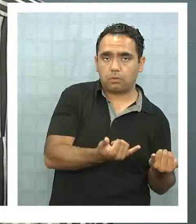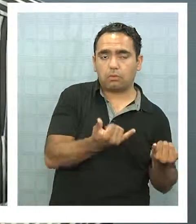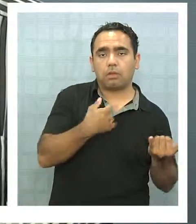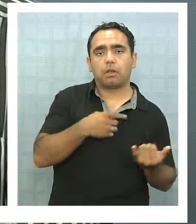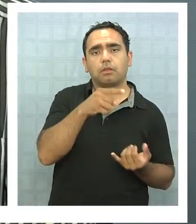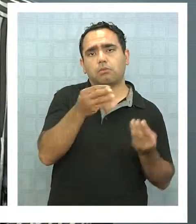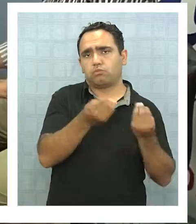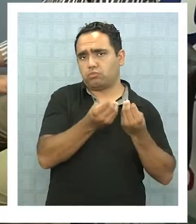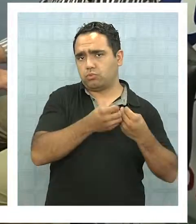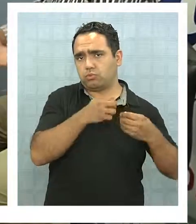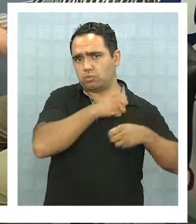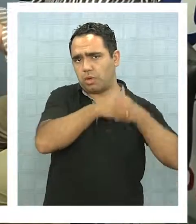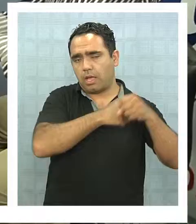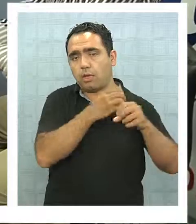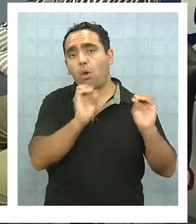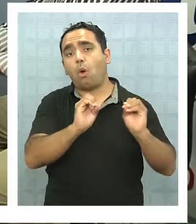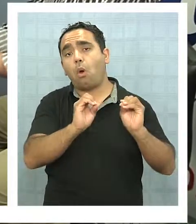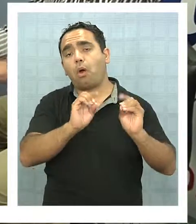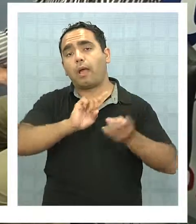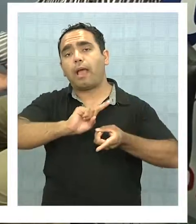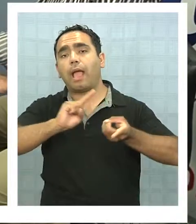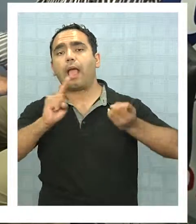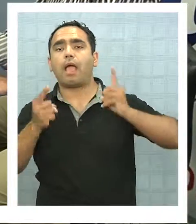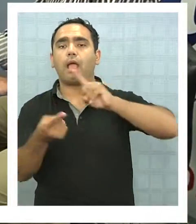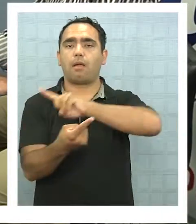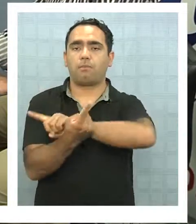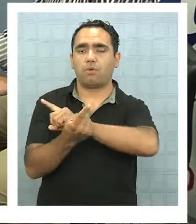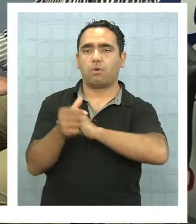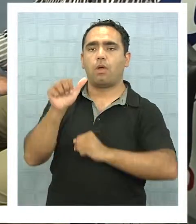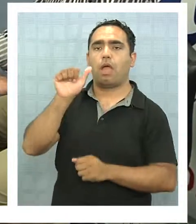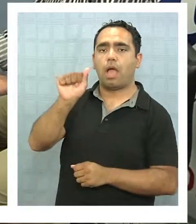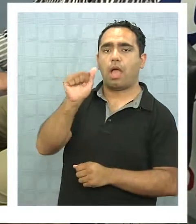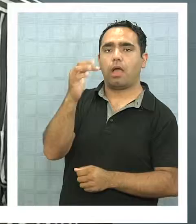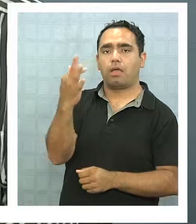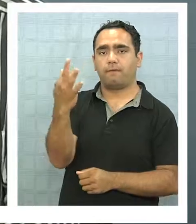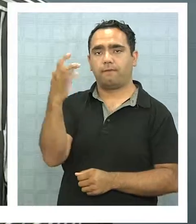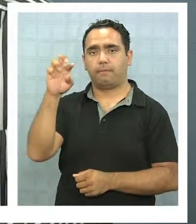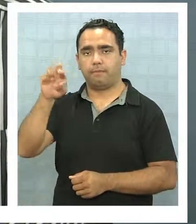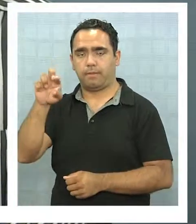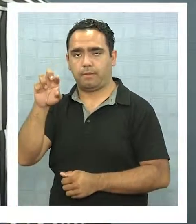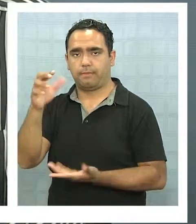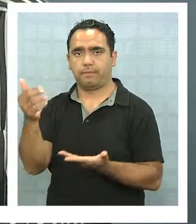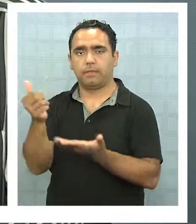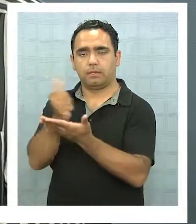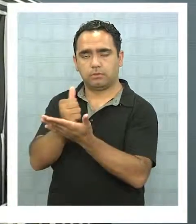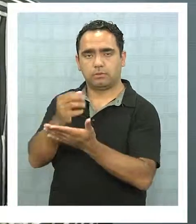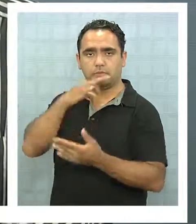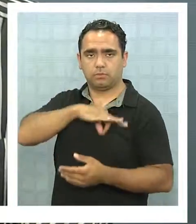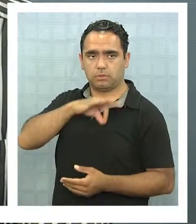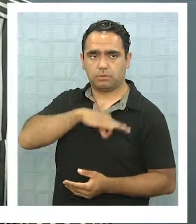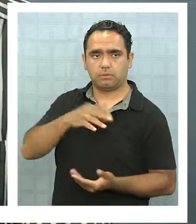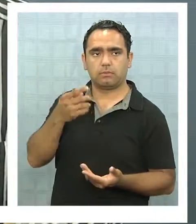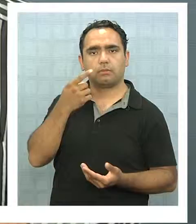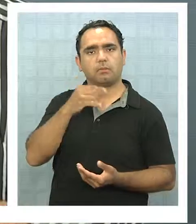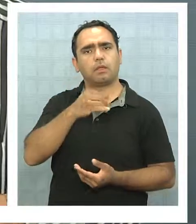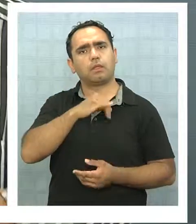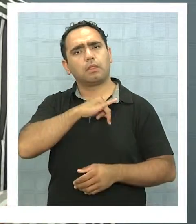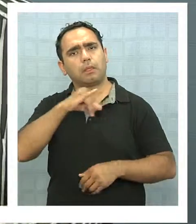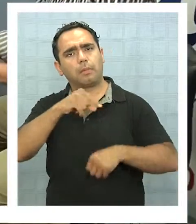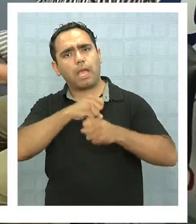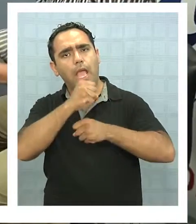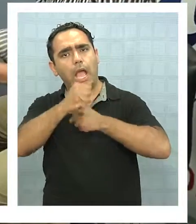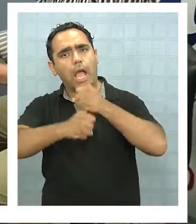país durante muchos años, o bien se cambia al sistema nuevo, pero después de un cierto tiempo ya no había opción.